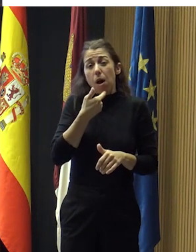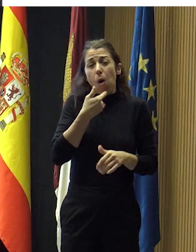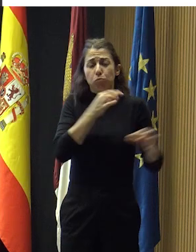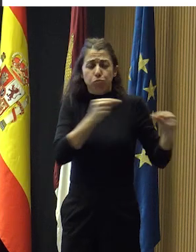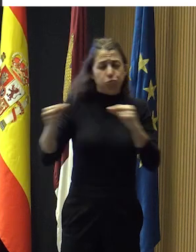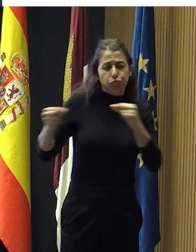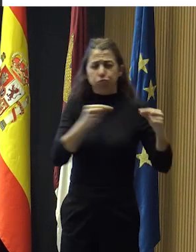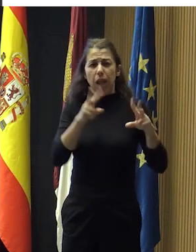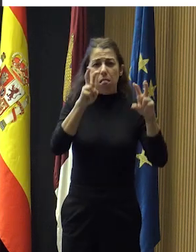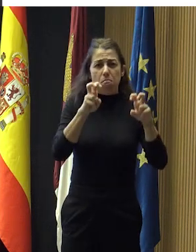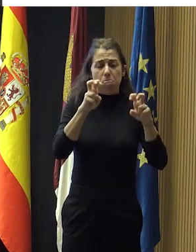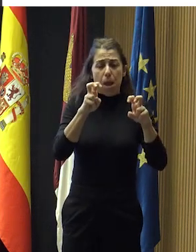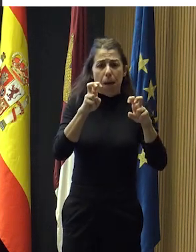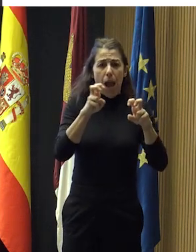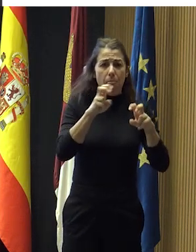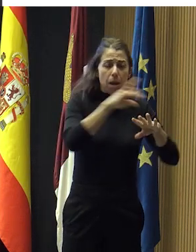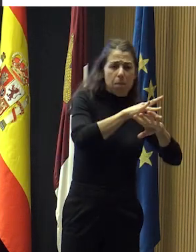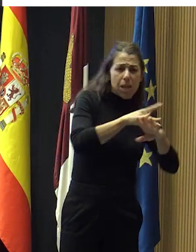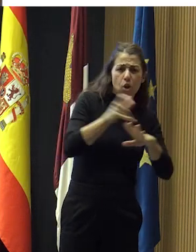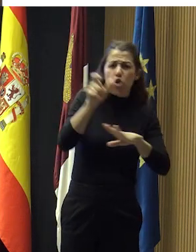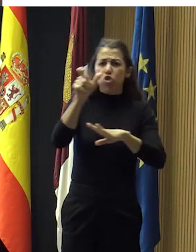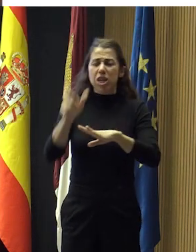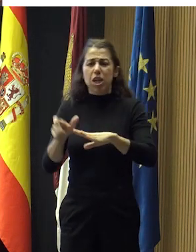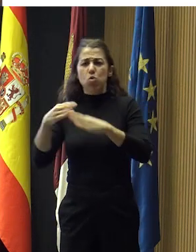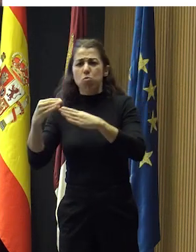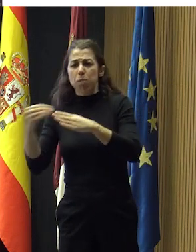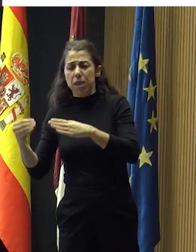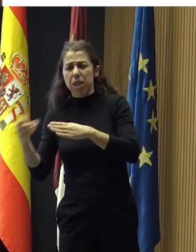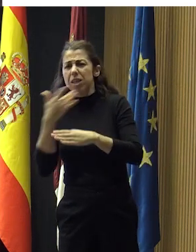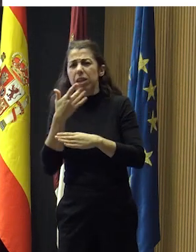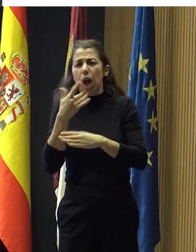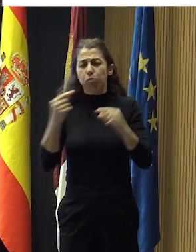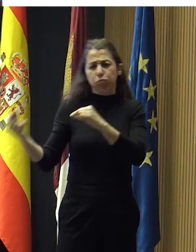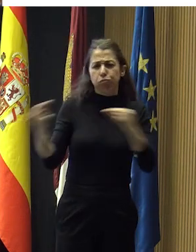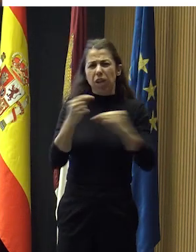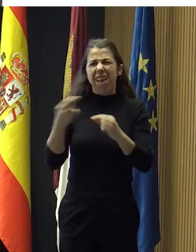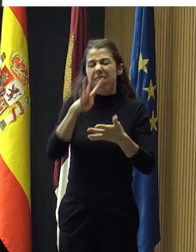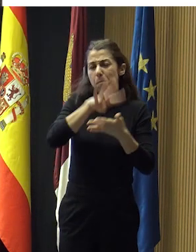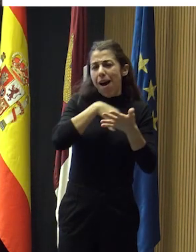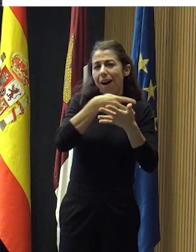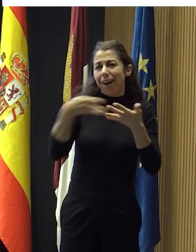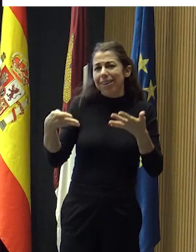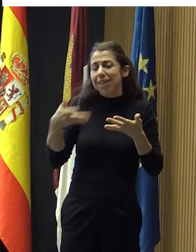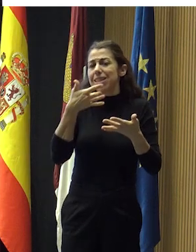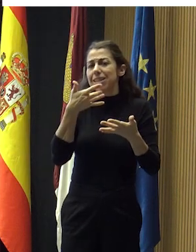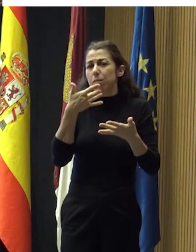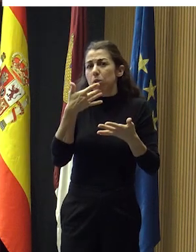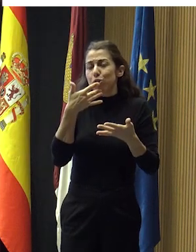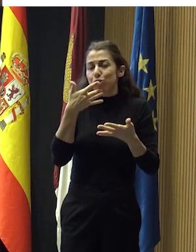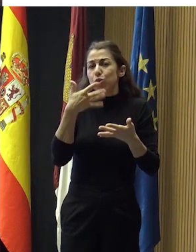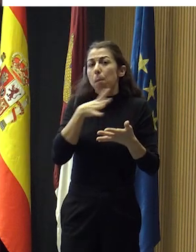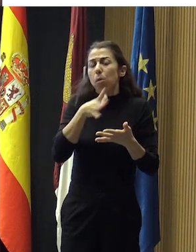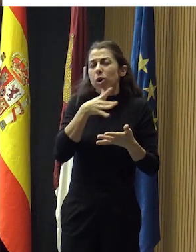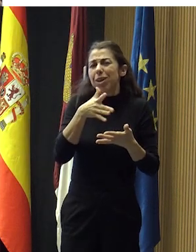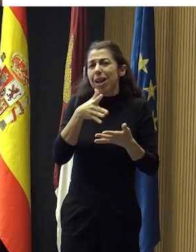discusión muy encendida, ¿no?, entre clínicos y pacientes, porque se habla mucho de que las agendas son causa de por